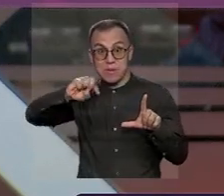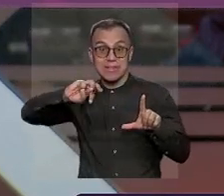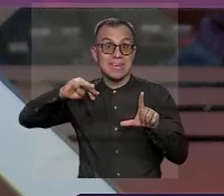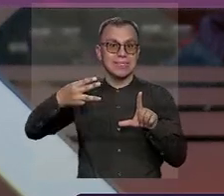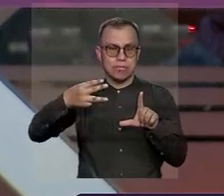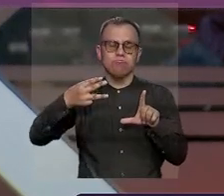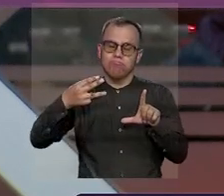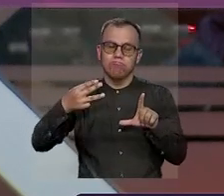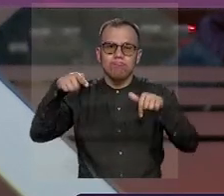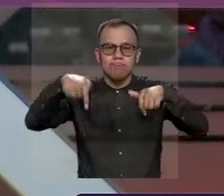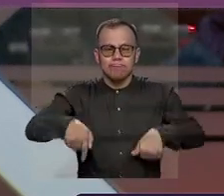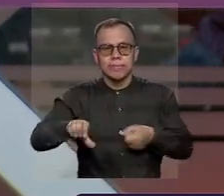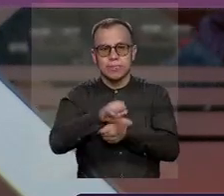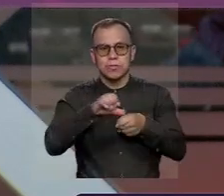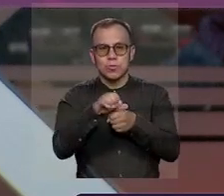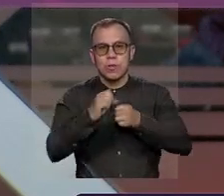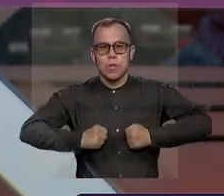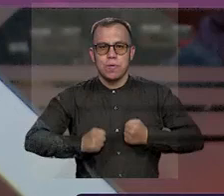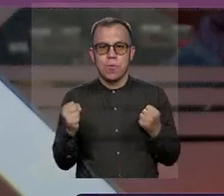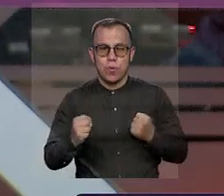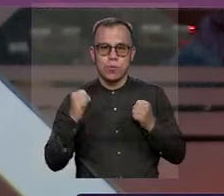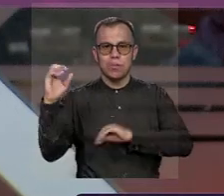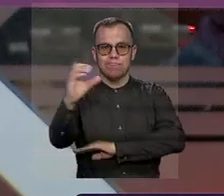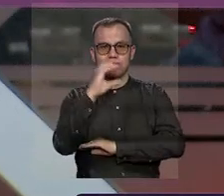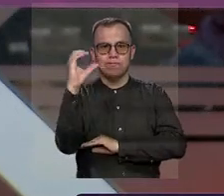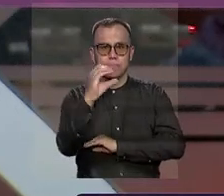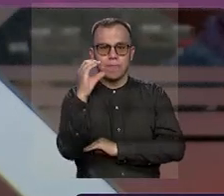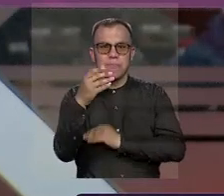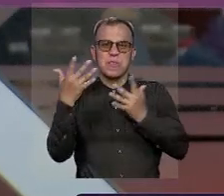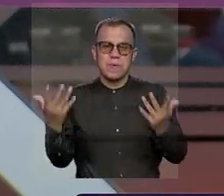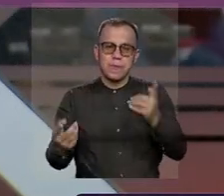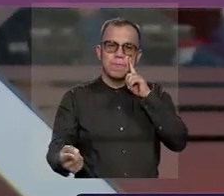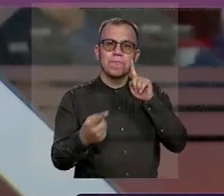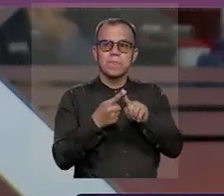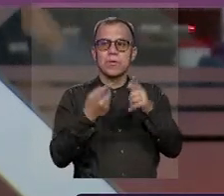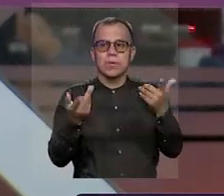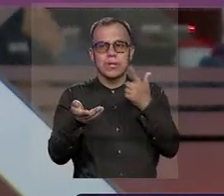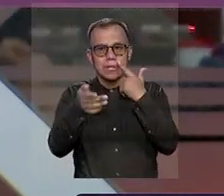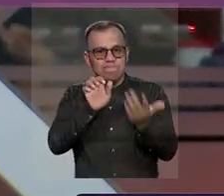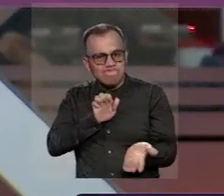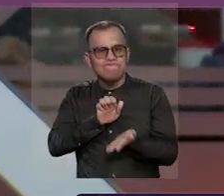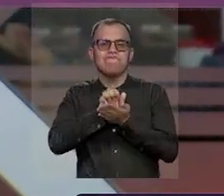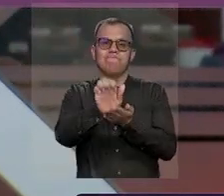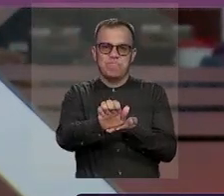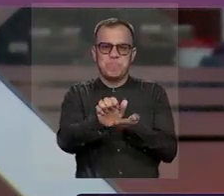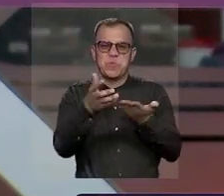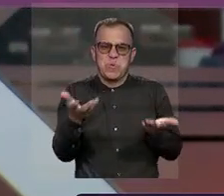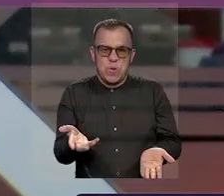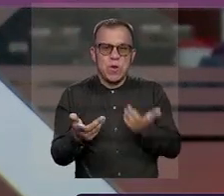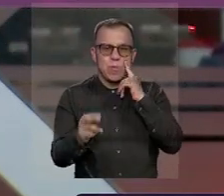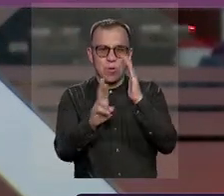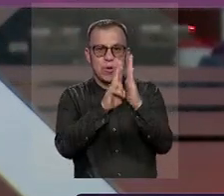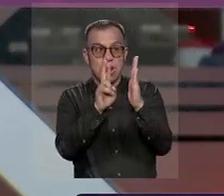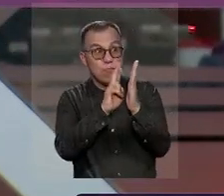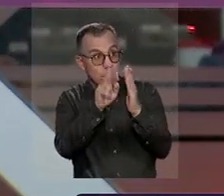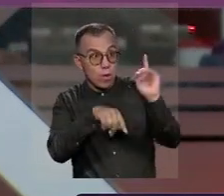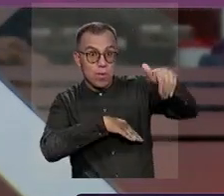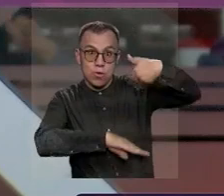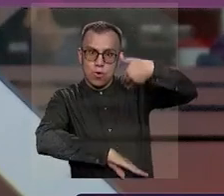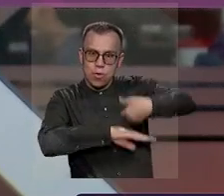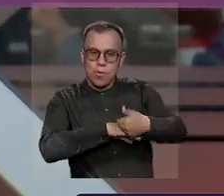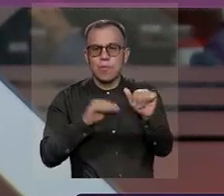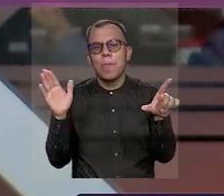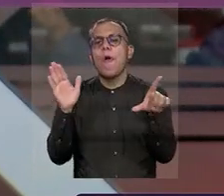que atraviesa la ciudad de Bogotá y el país, y es protestar también en rechazo de la reforma tributaria denominada por el gobierno como Ley